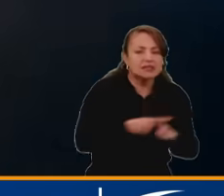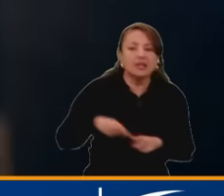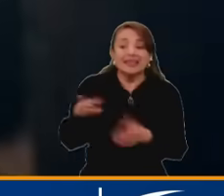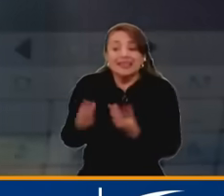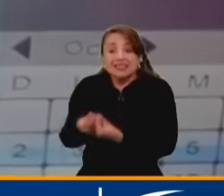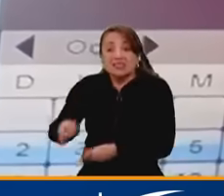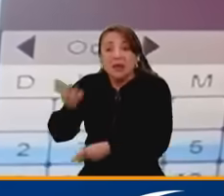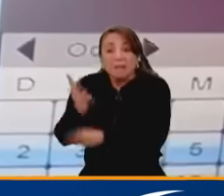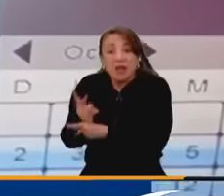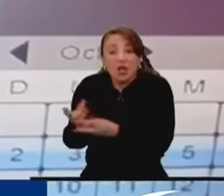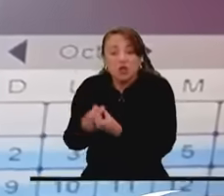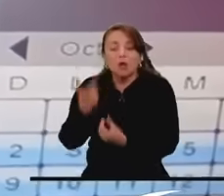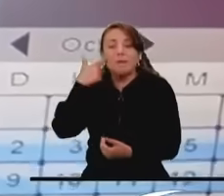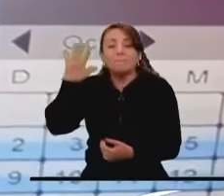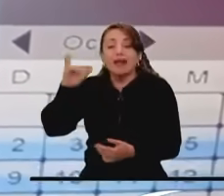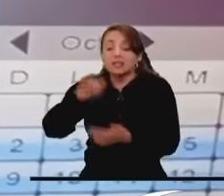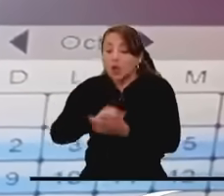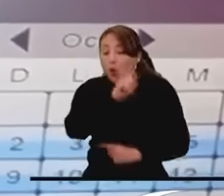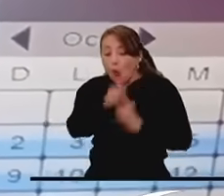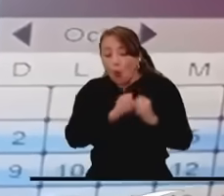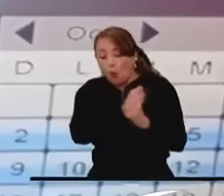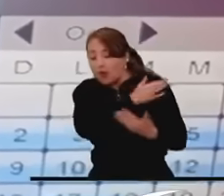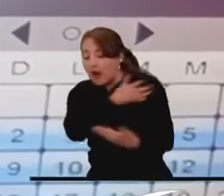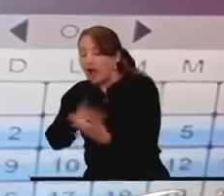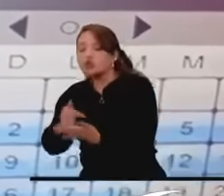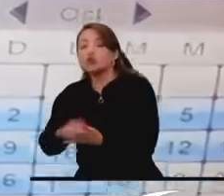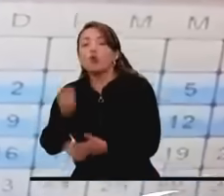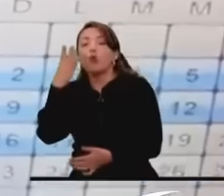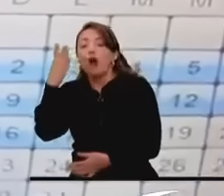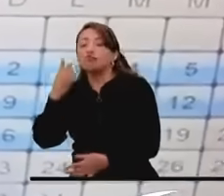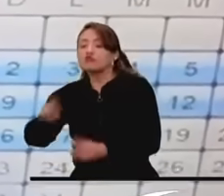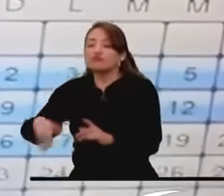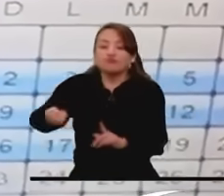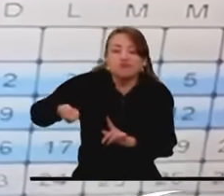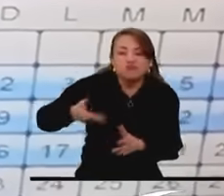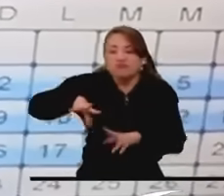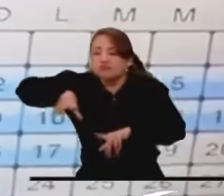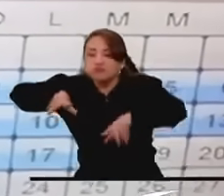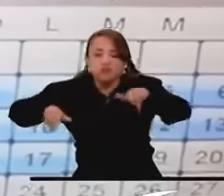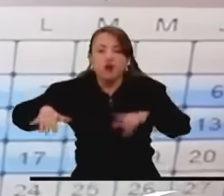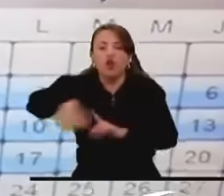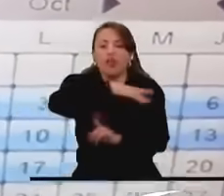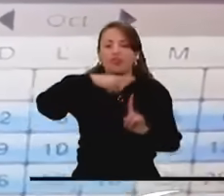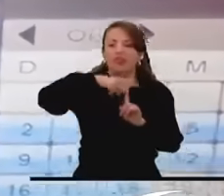cometido por lo menos en el último año 48 atracos en varios sitios de la zona t y el norte de Bogotá